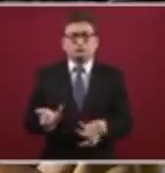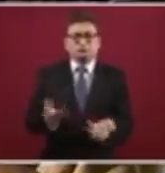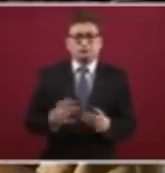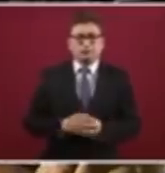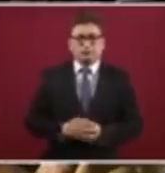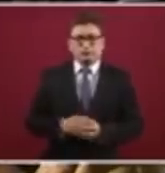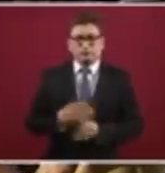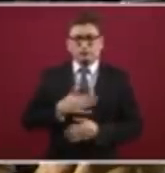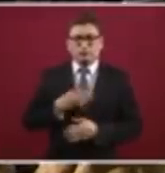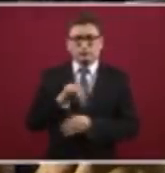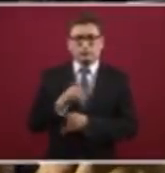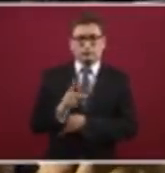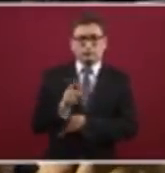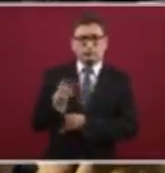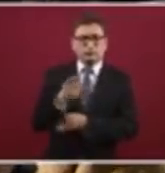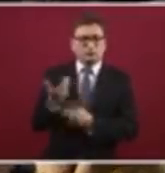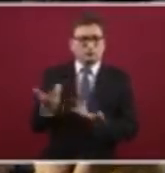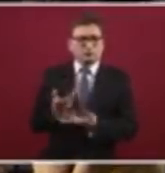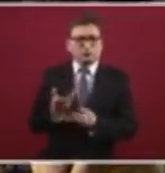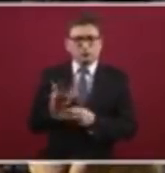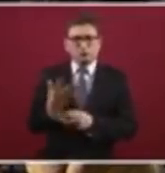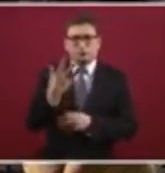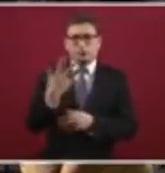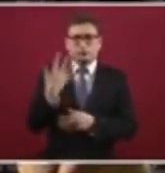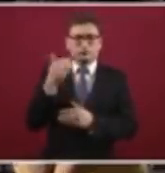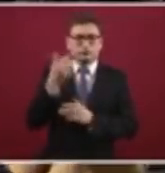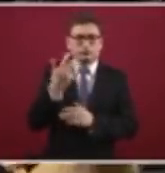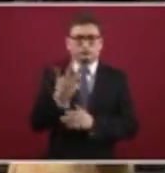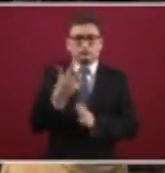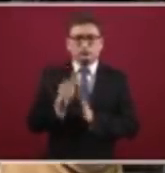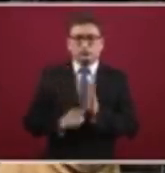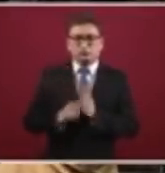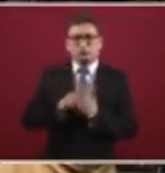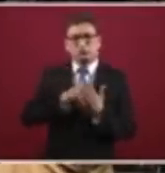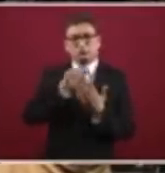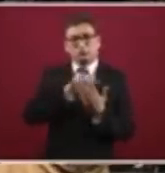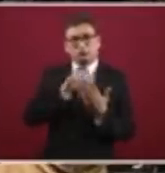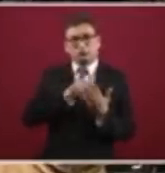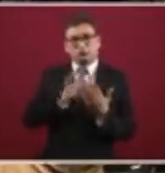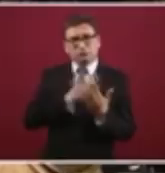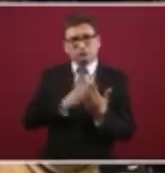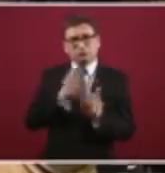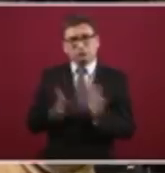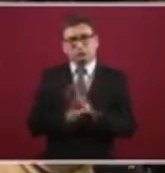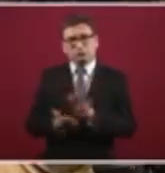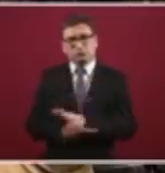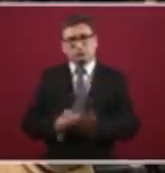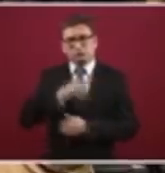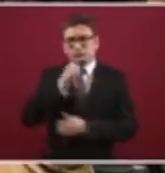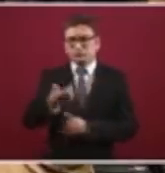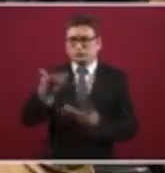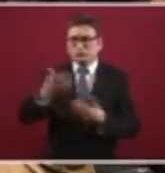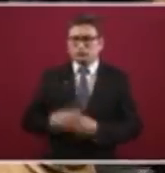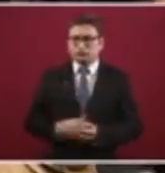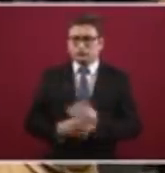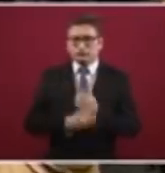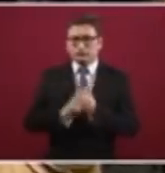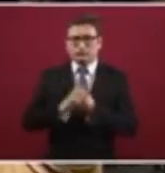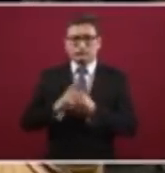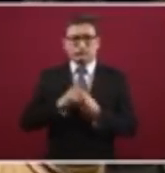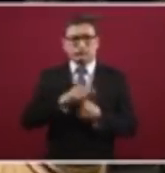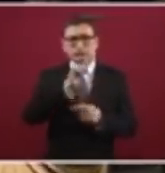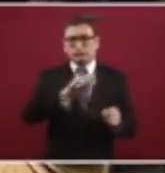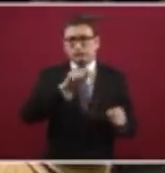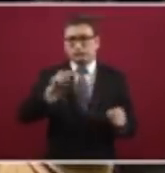ministerio público que no ha acabado de hace cinco meses de leer mi expediente y así como esos están todos los casos